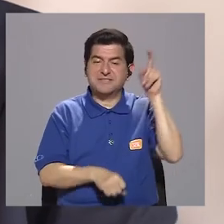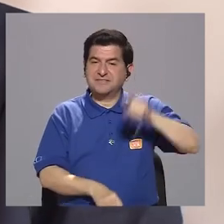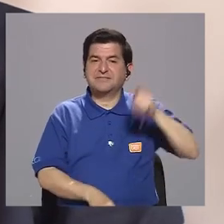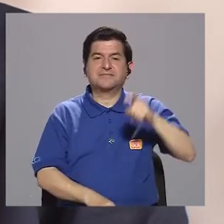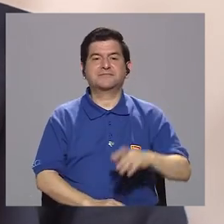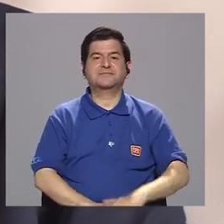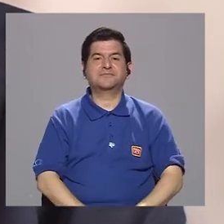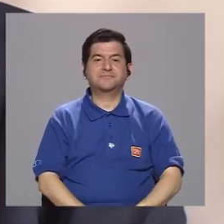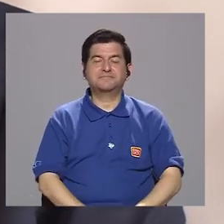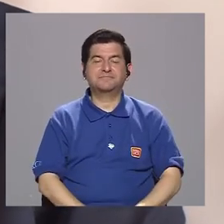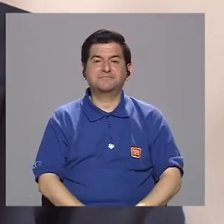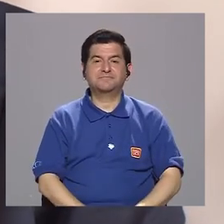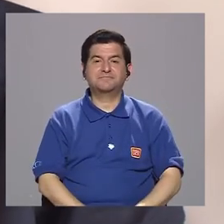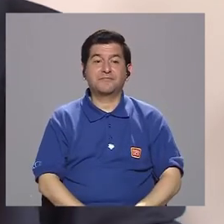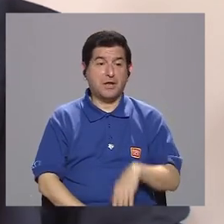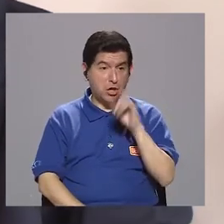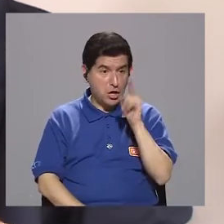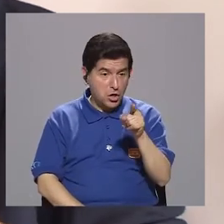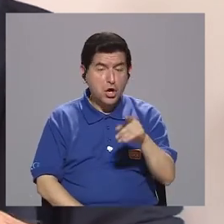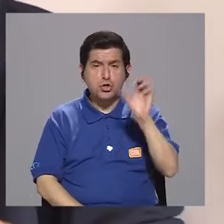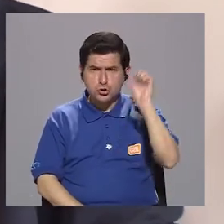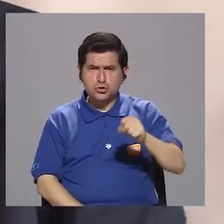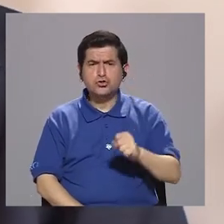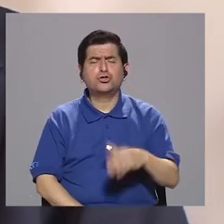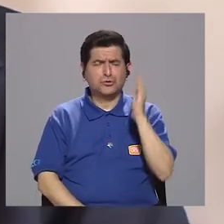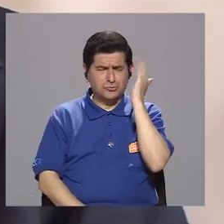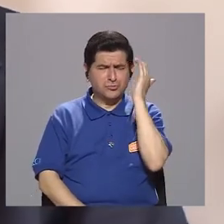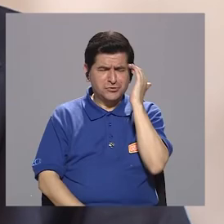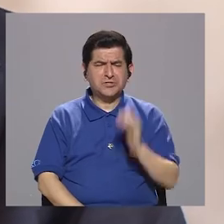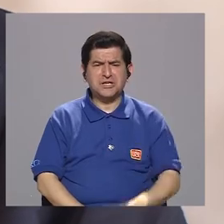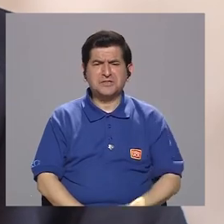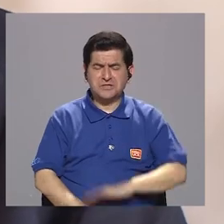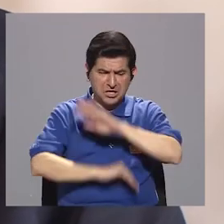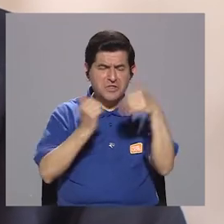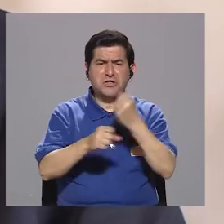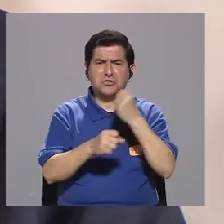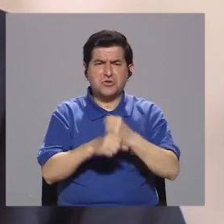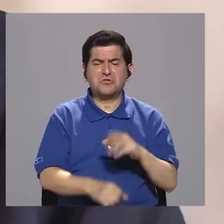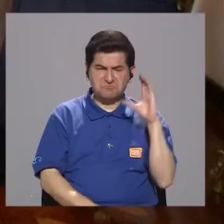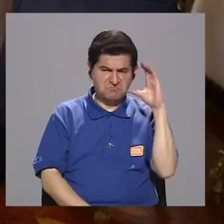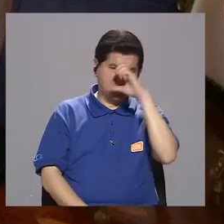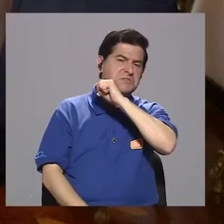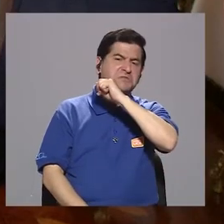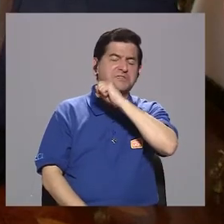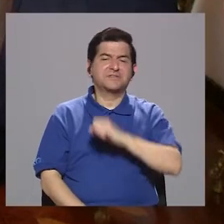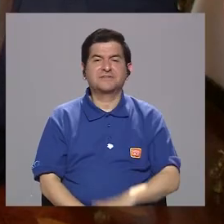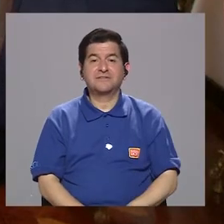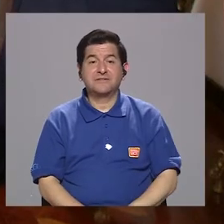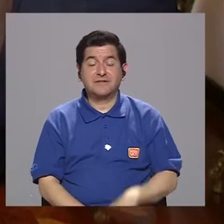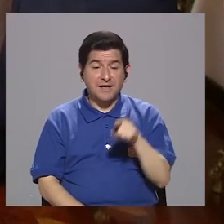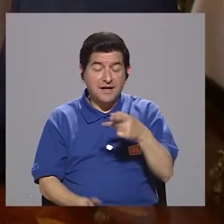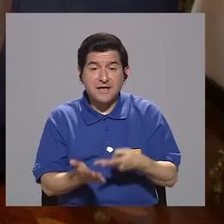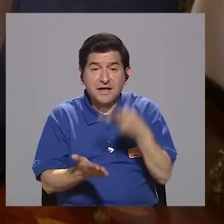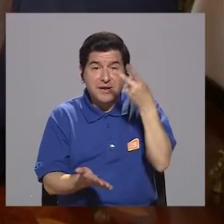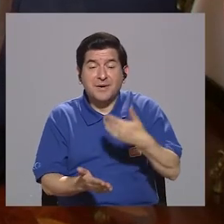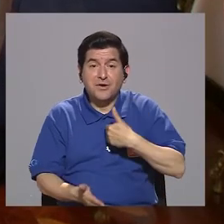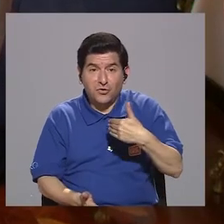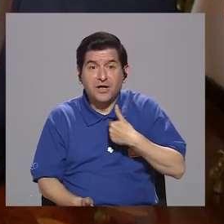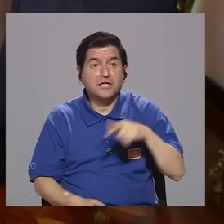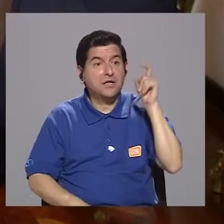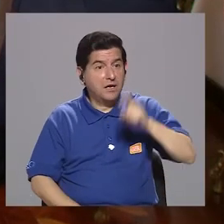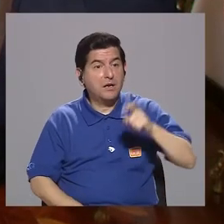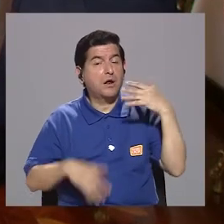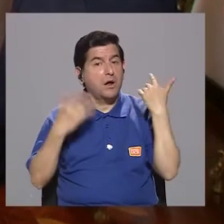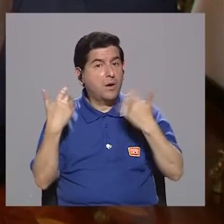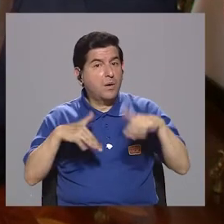hizo. Y él estaba muy, muy consciente de todo lo que estaba haciendo. Y el valor que había que tener para hacer eso en ese momento, ¿verdad?